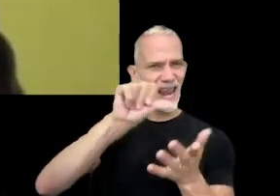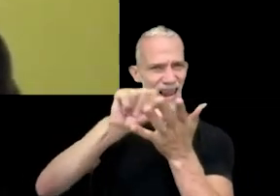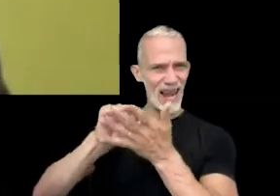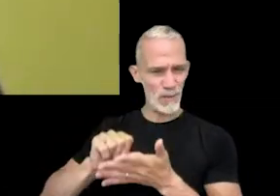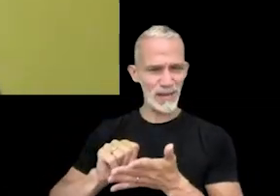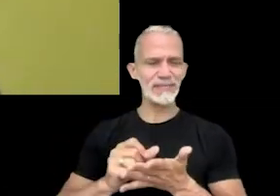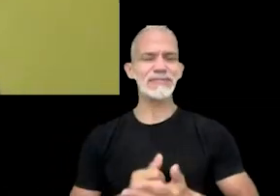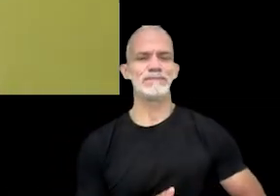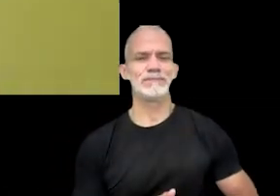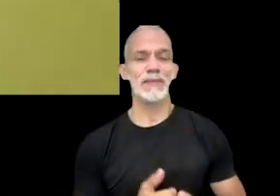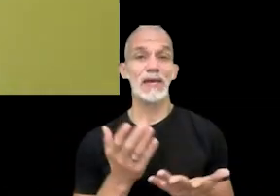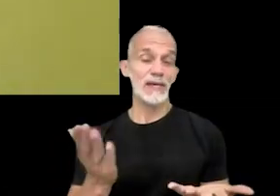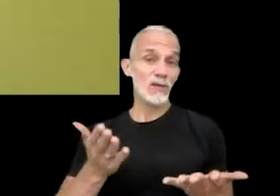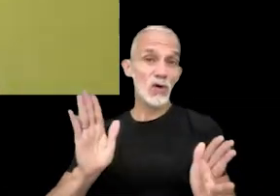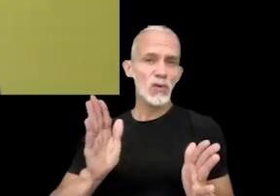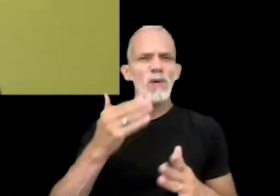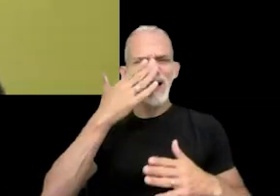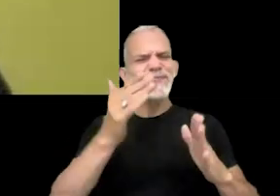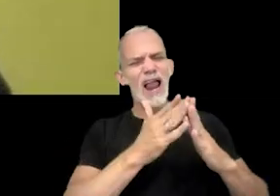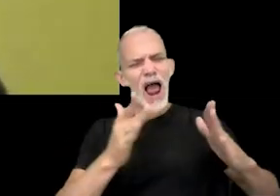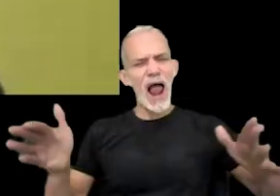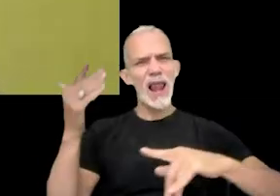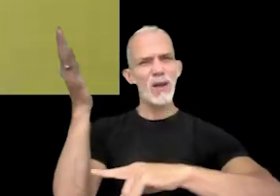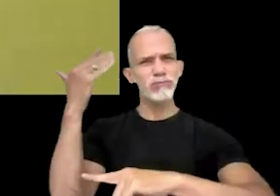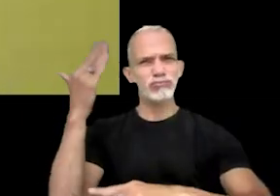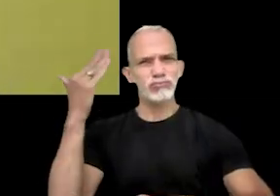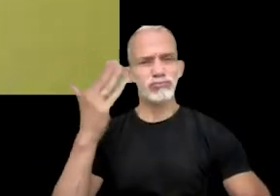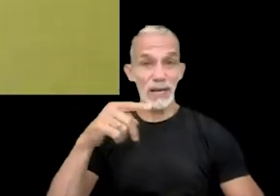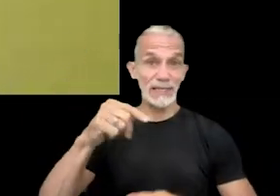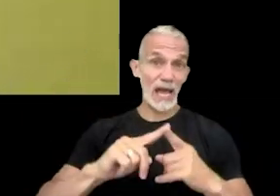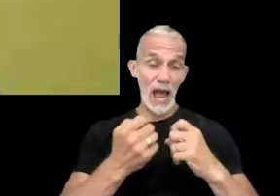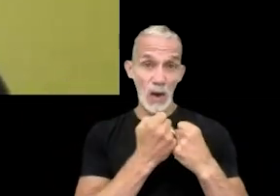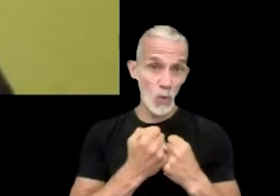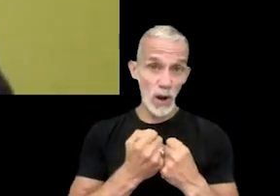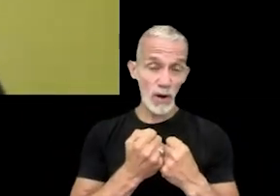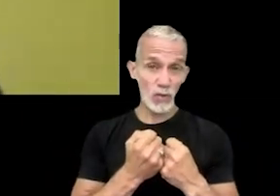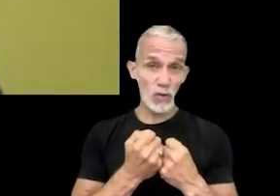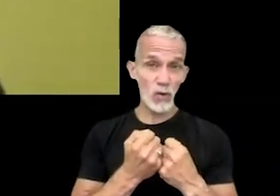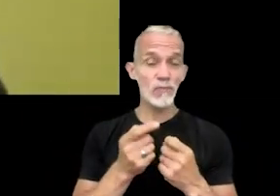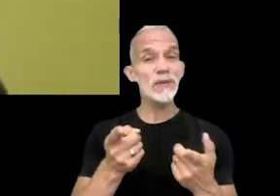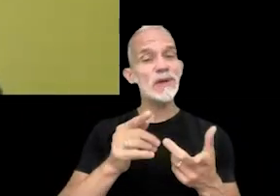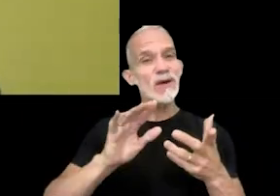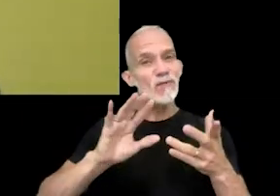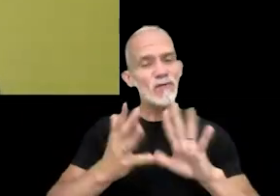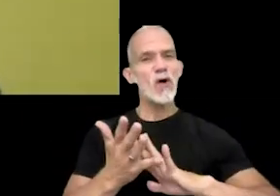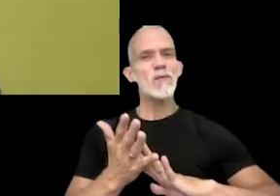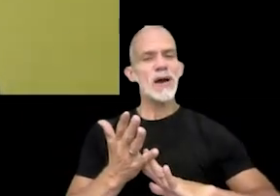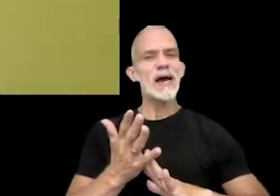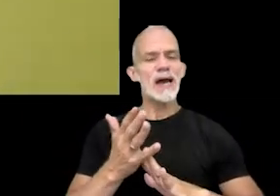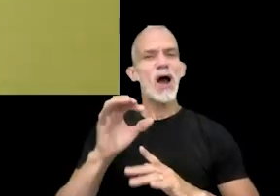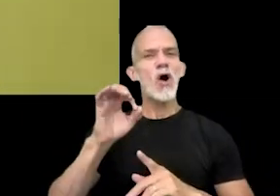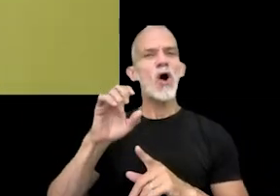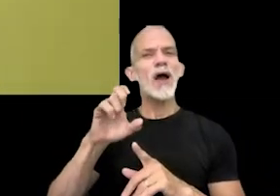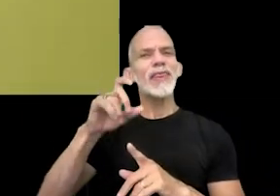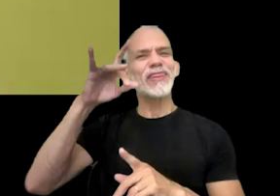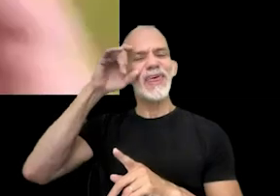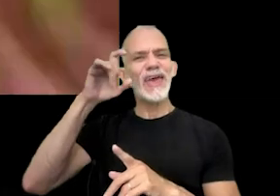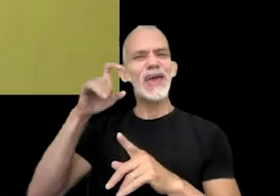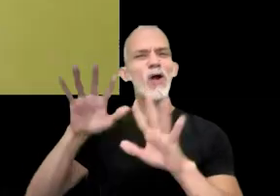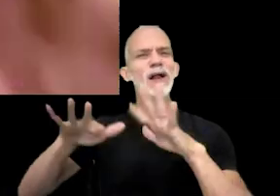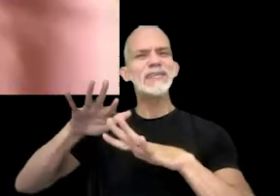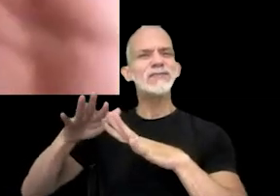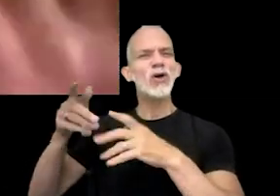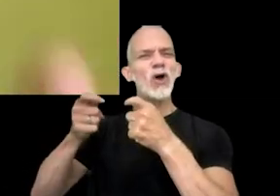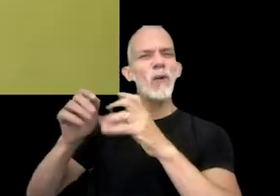cómo vamos a desarrollar sobre el final de la charla, que este acuerdo multilateral fue una forma que encontró la OCDE de lograr una